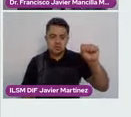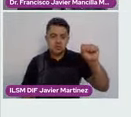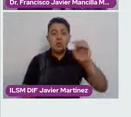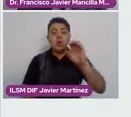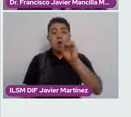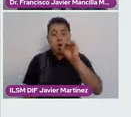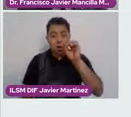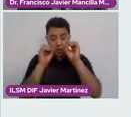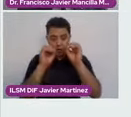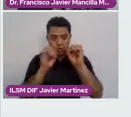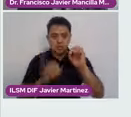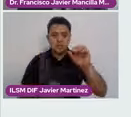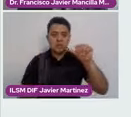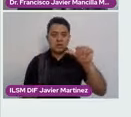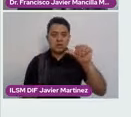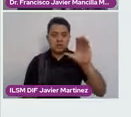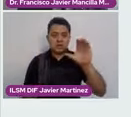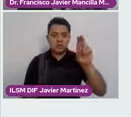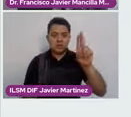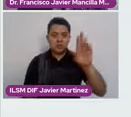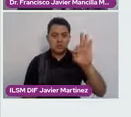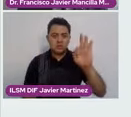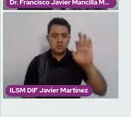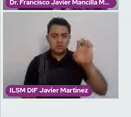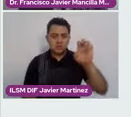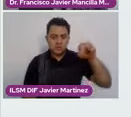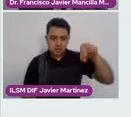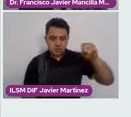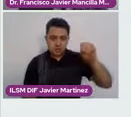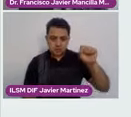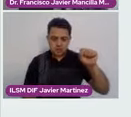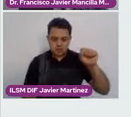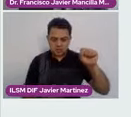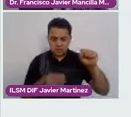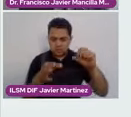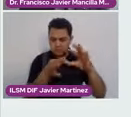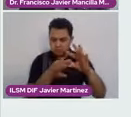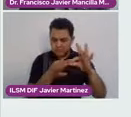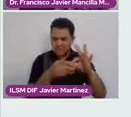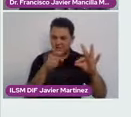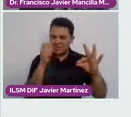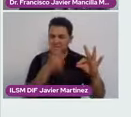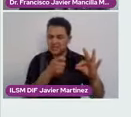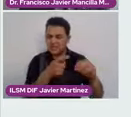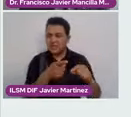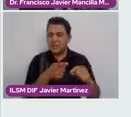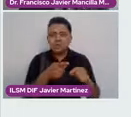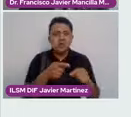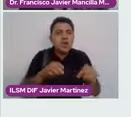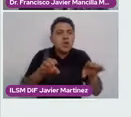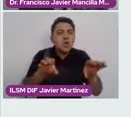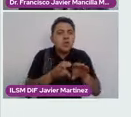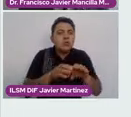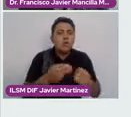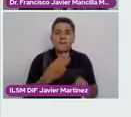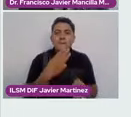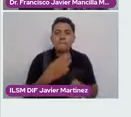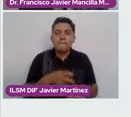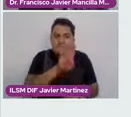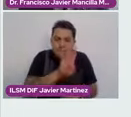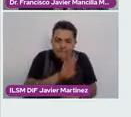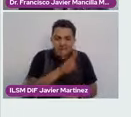todos. Son estos, voy a decirlo, el doctor me va a jalar de las orejas, pero voy a decir que es el zumbidito o el zumbidote